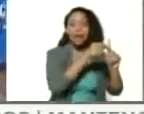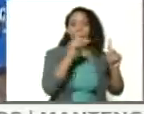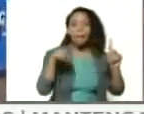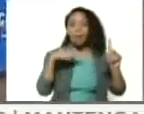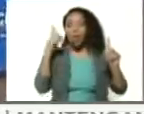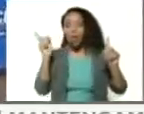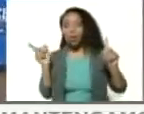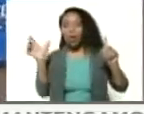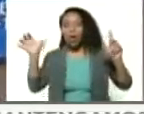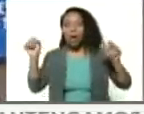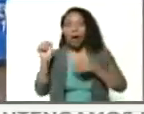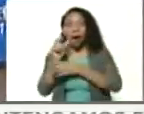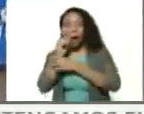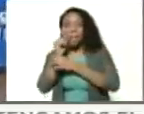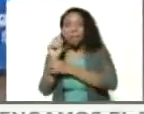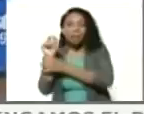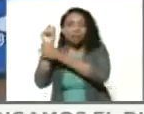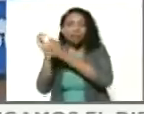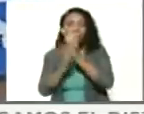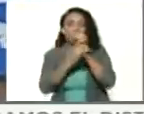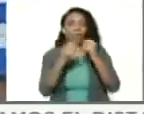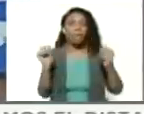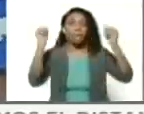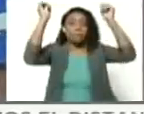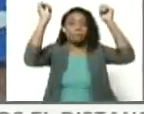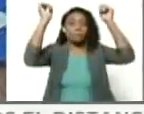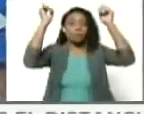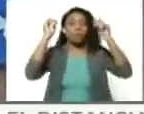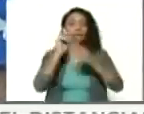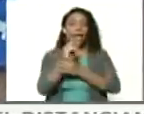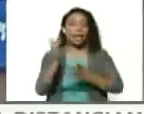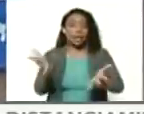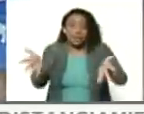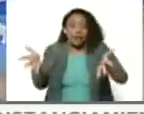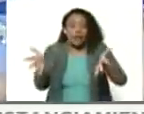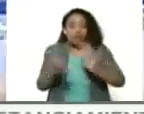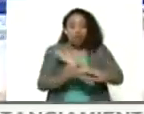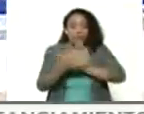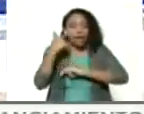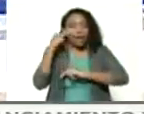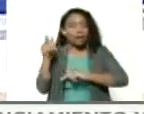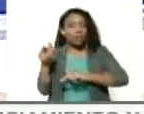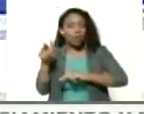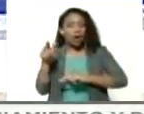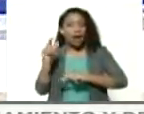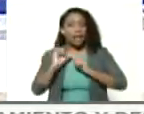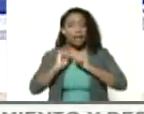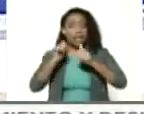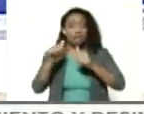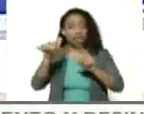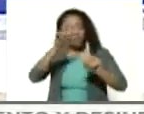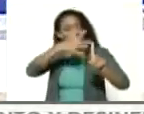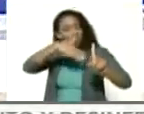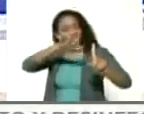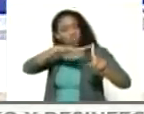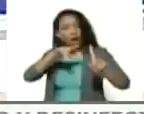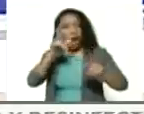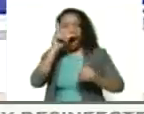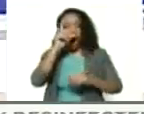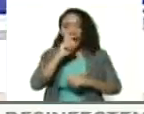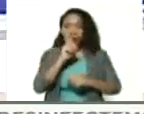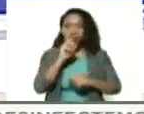lado a Carlos Ortega. Así fue el inicio de esa conspiración. Luego llegó el año